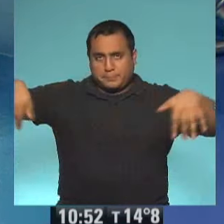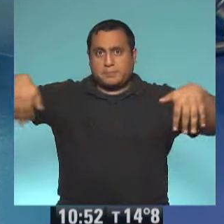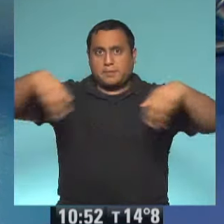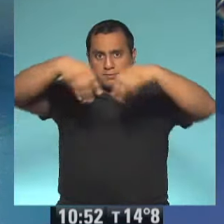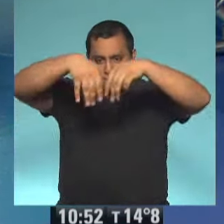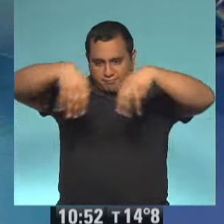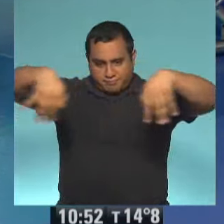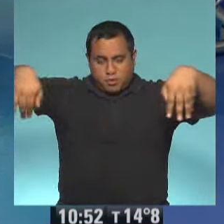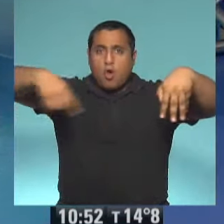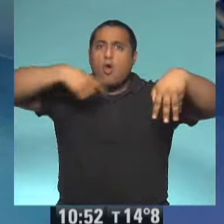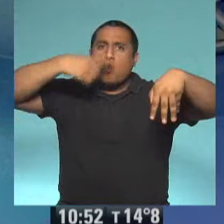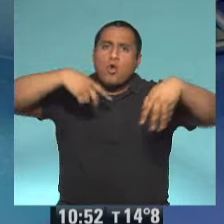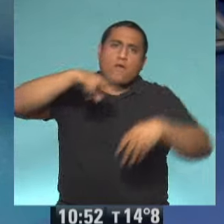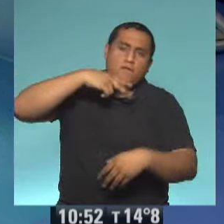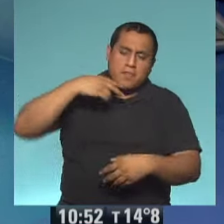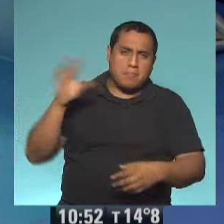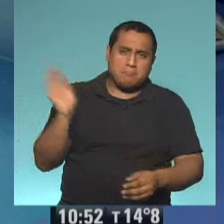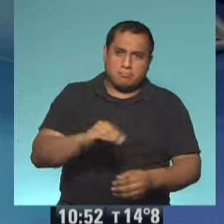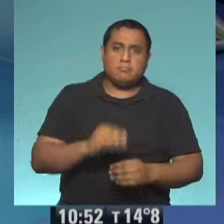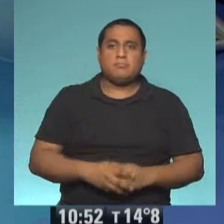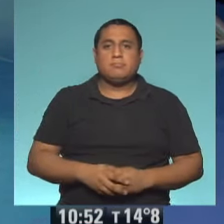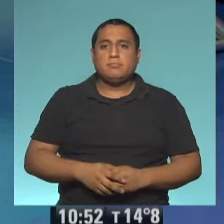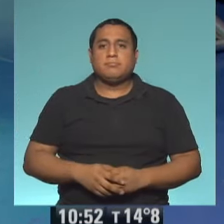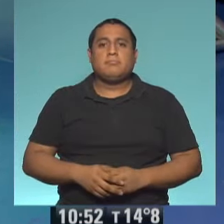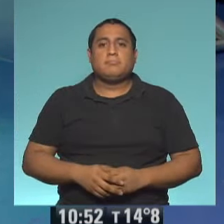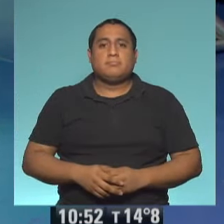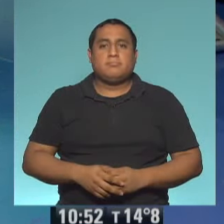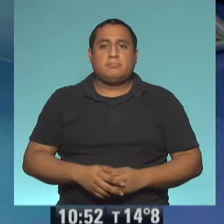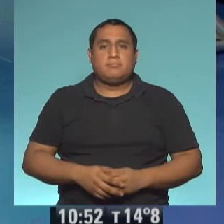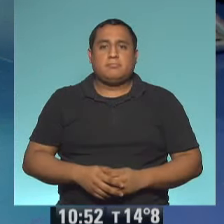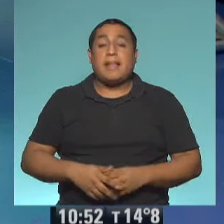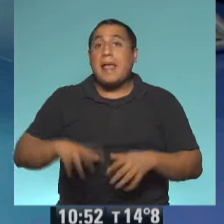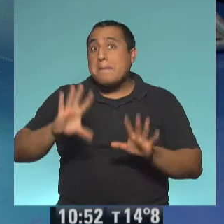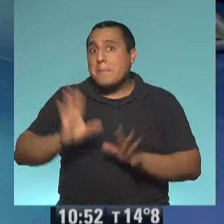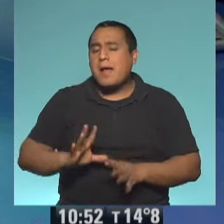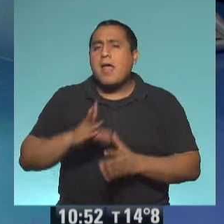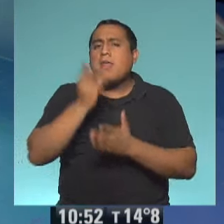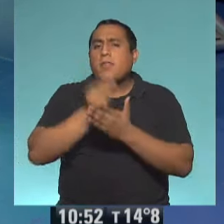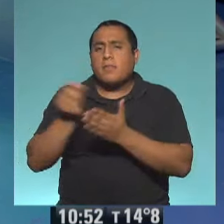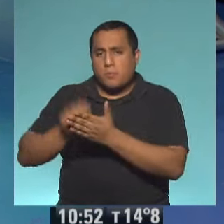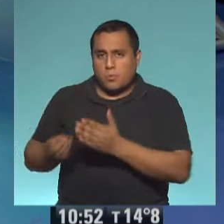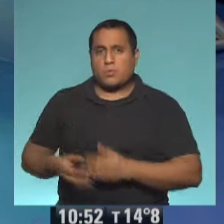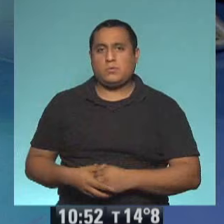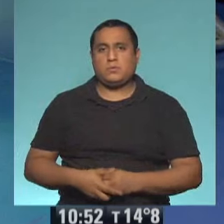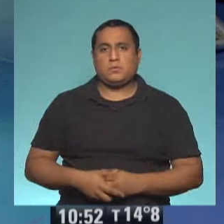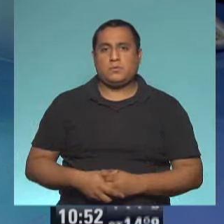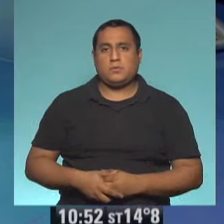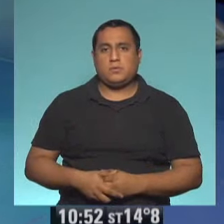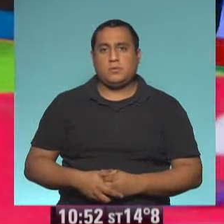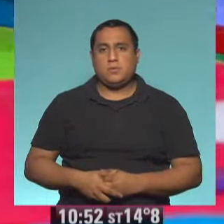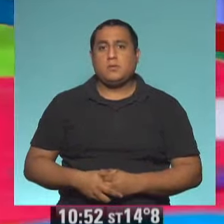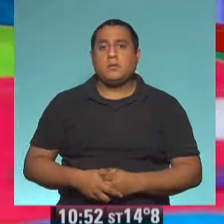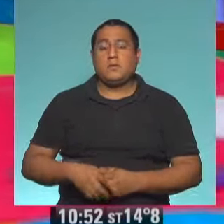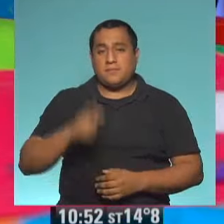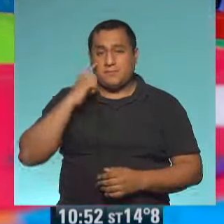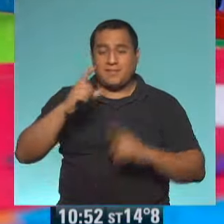Perfecto. Rojas, verdes. Y acá ya preparamos algunos dibujos. Por ejemplo, tenemos el